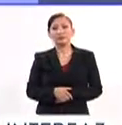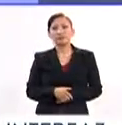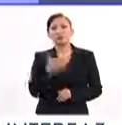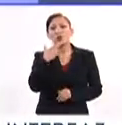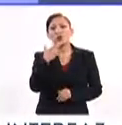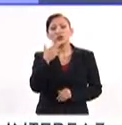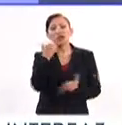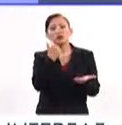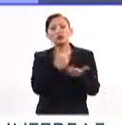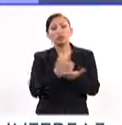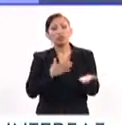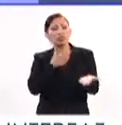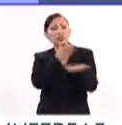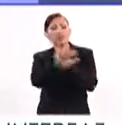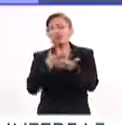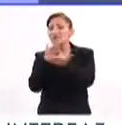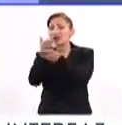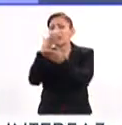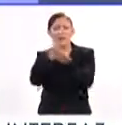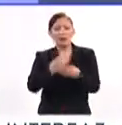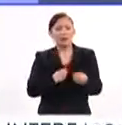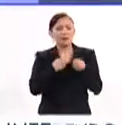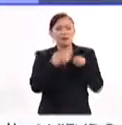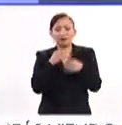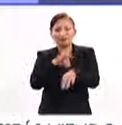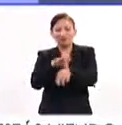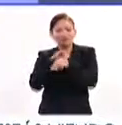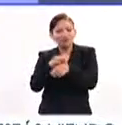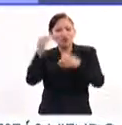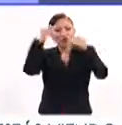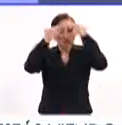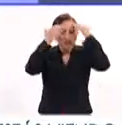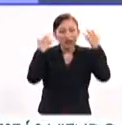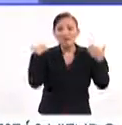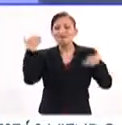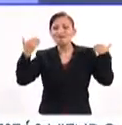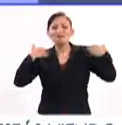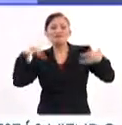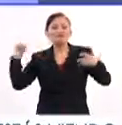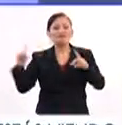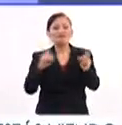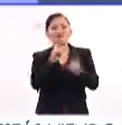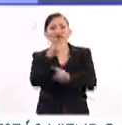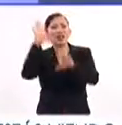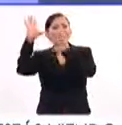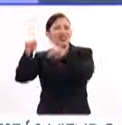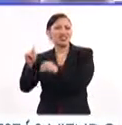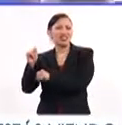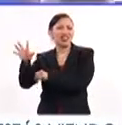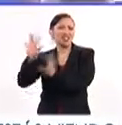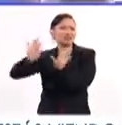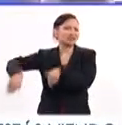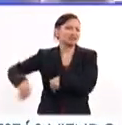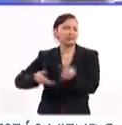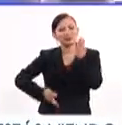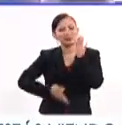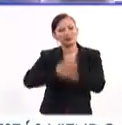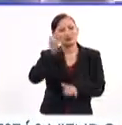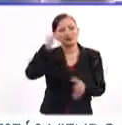usar la ciudad en la que uno vive, vivirla, habitarla. Apaguen la tele un ratito y